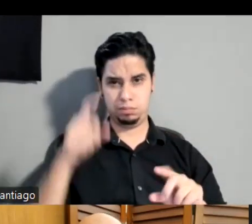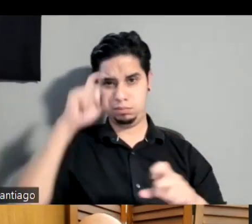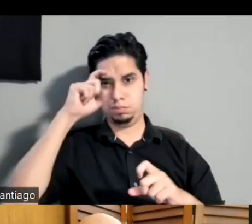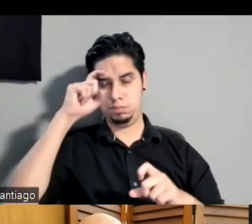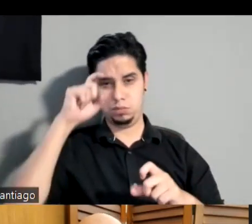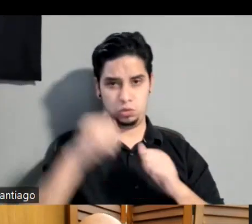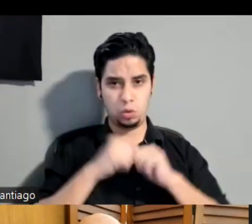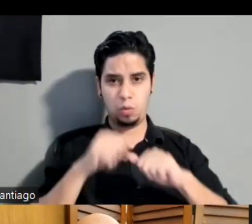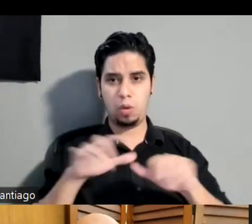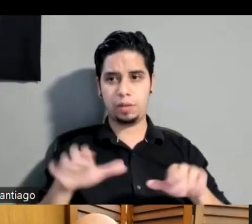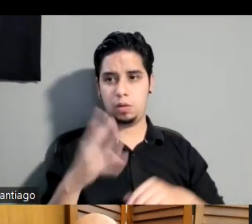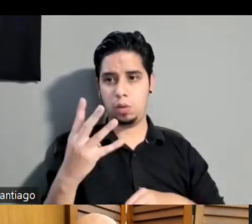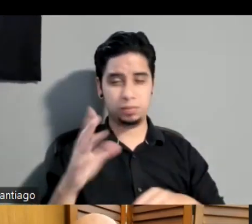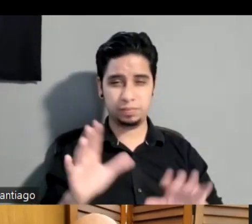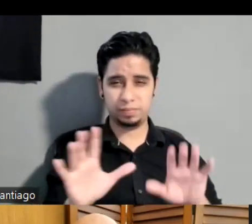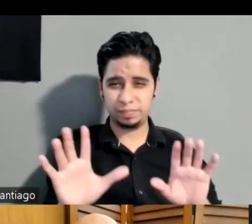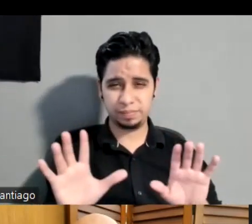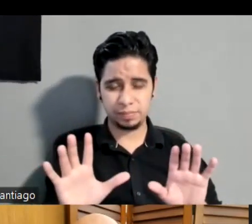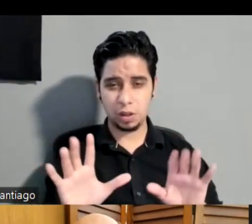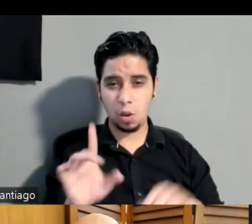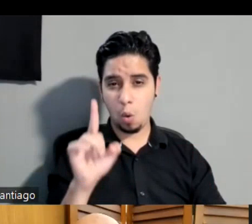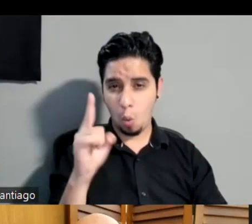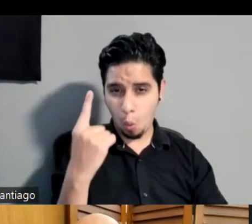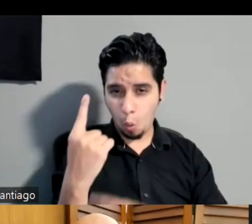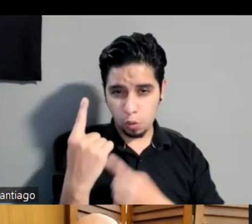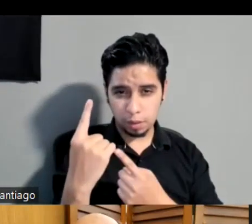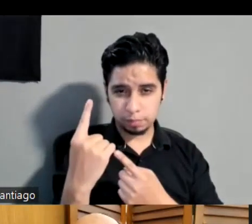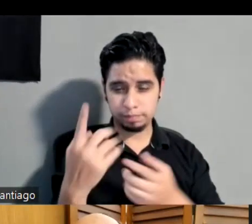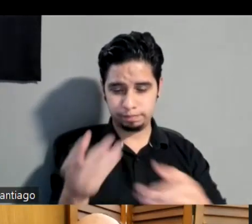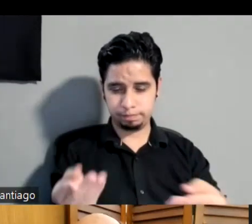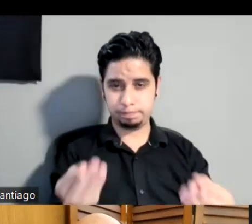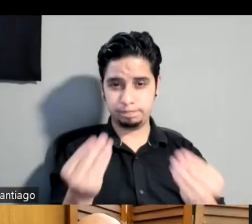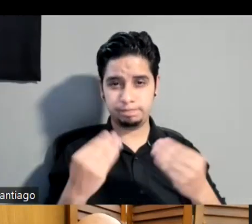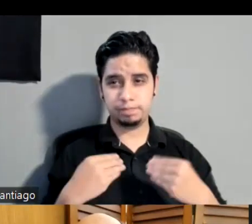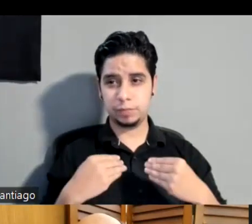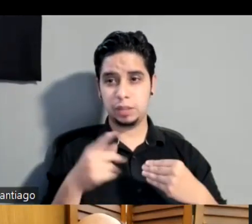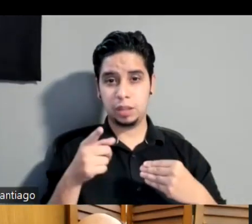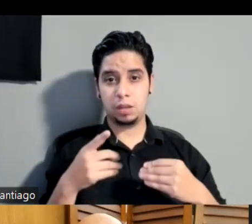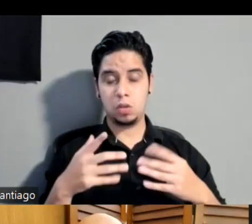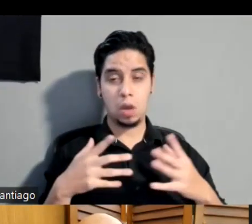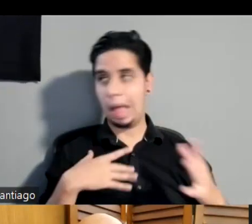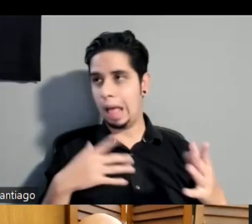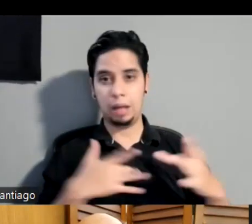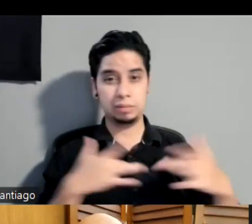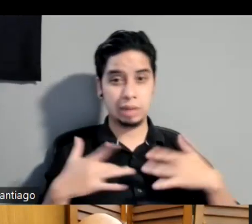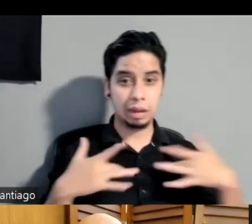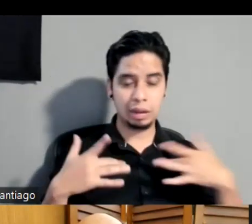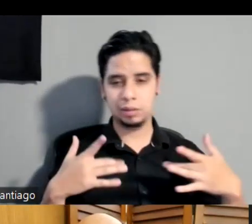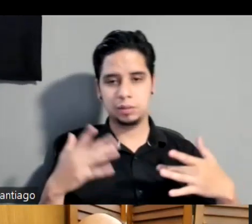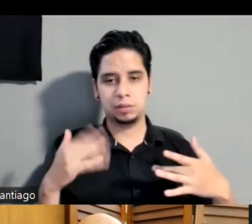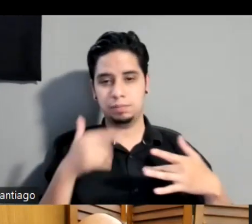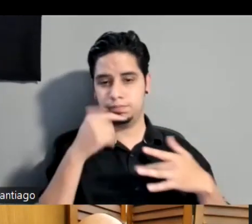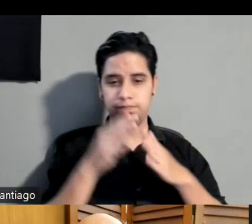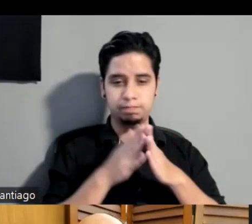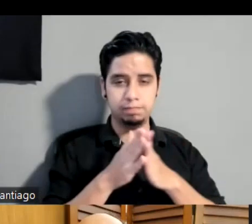las cuatro? Y yo, esta línea, entreguen. Y ellos... Y es bien interesante